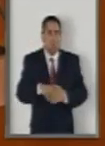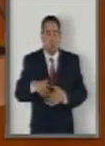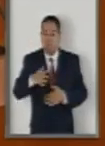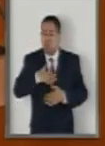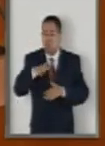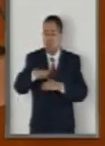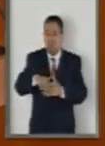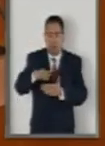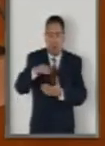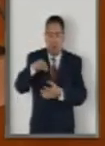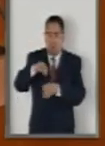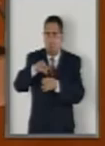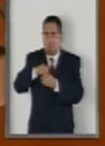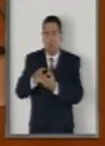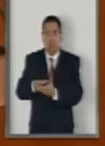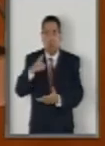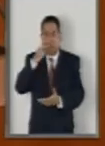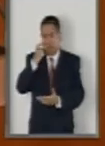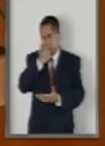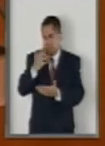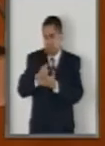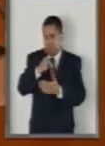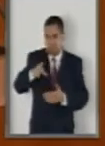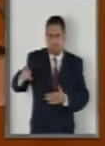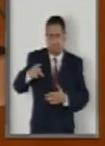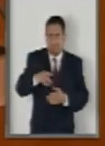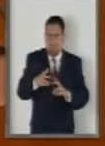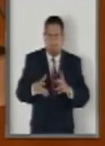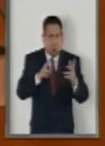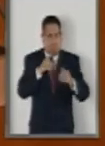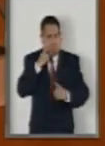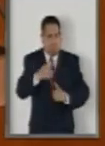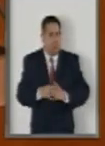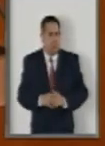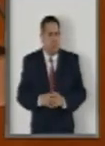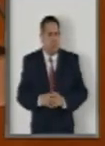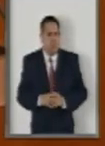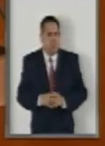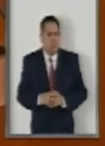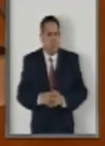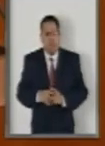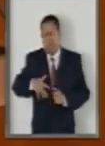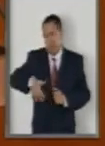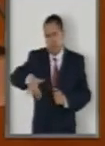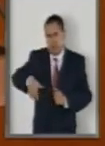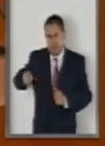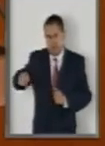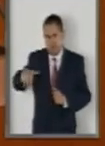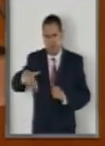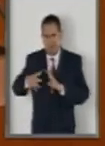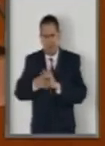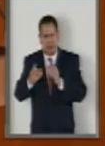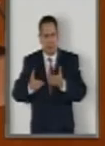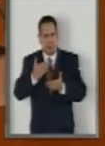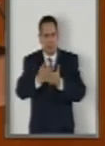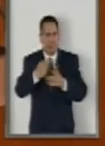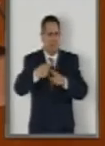electoral en este país. Es evidente, independientemente de lo que ya se ha planteado de